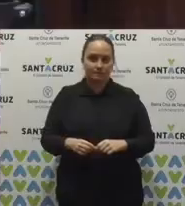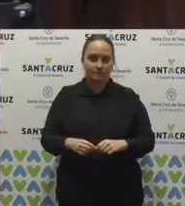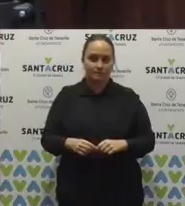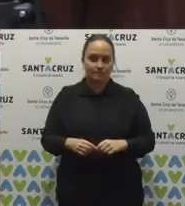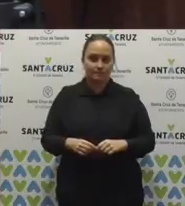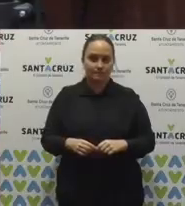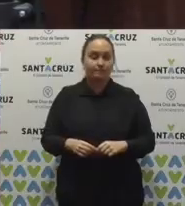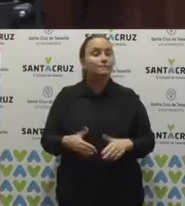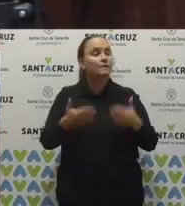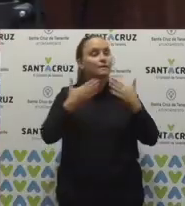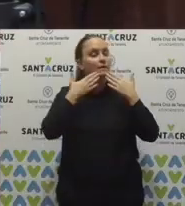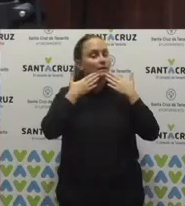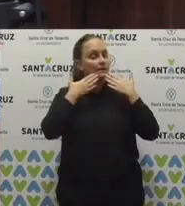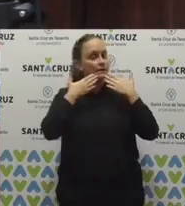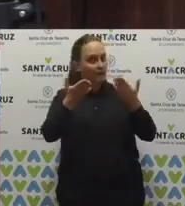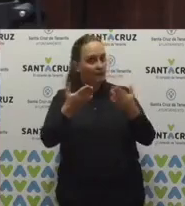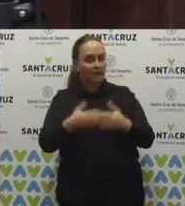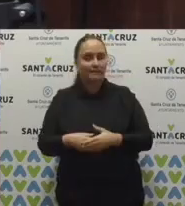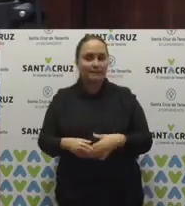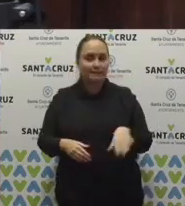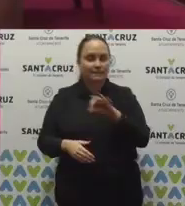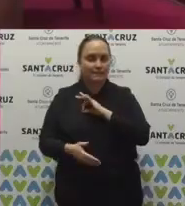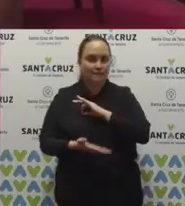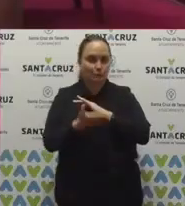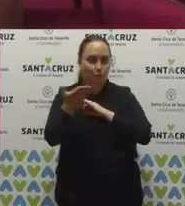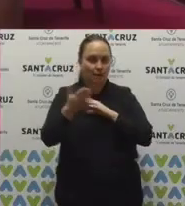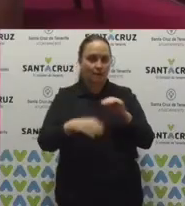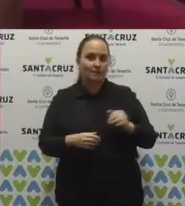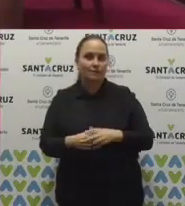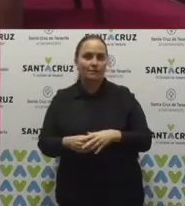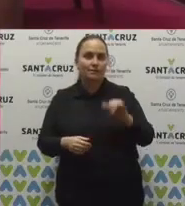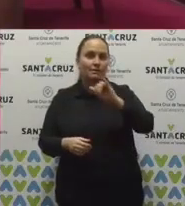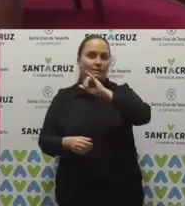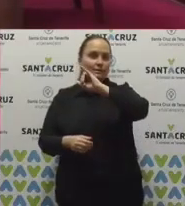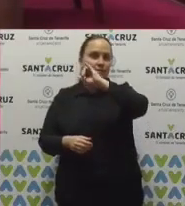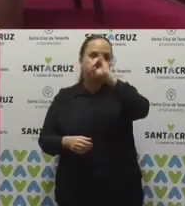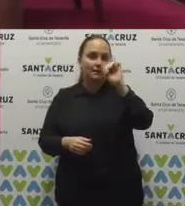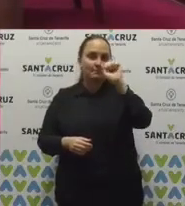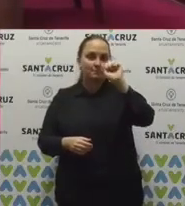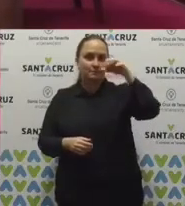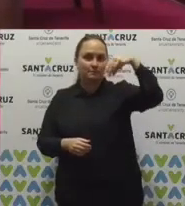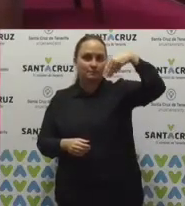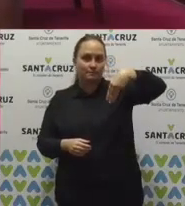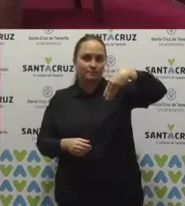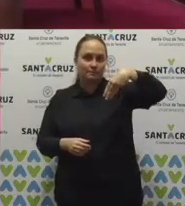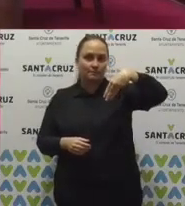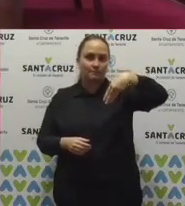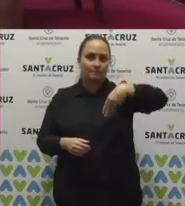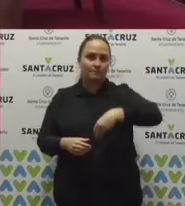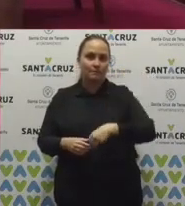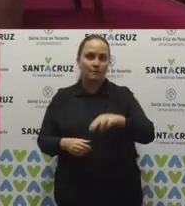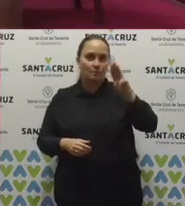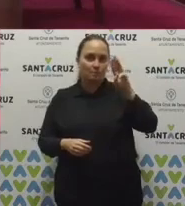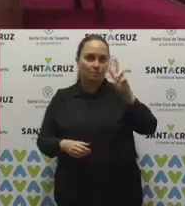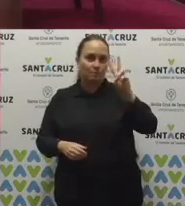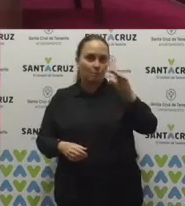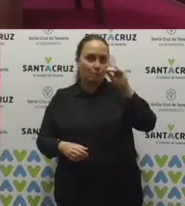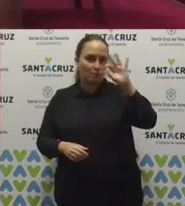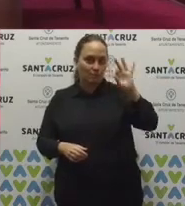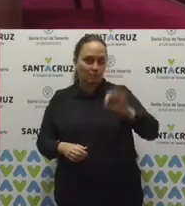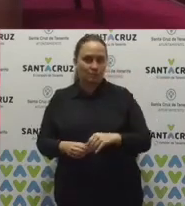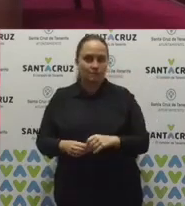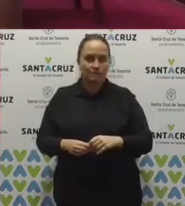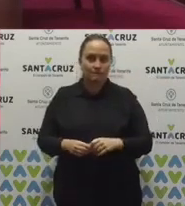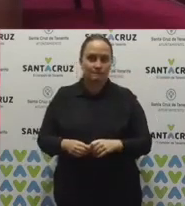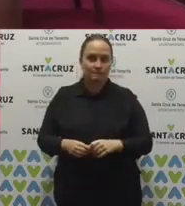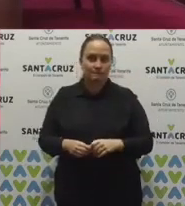gracias señora samudio tienes miguel ángel ramírez que dijo usted que estaría orgulloso de la emoción estar yo orgulloso de que estaría orgulloso